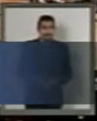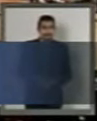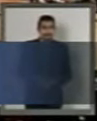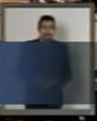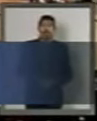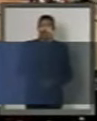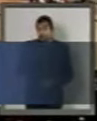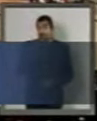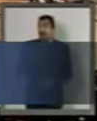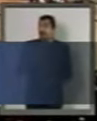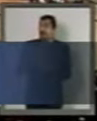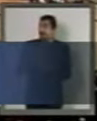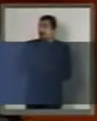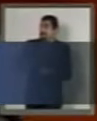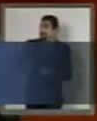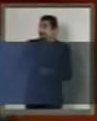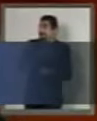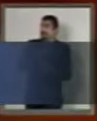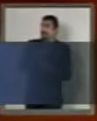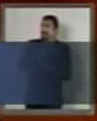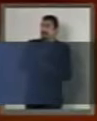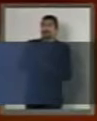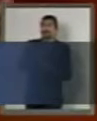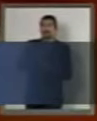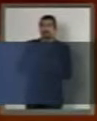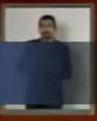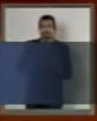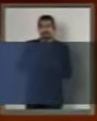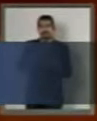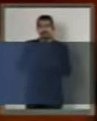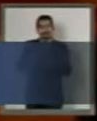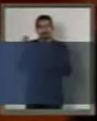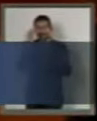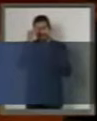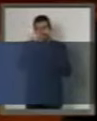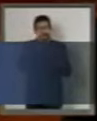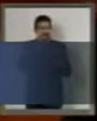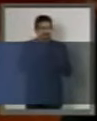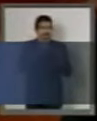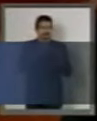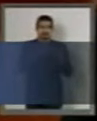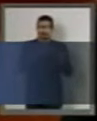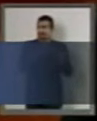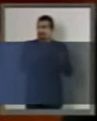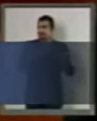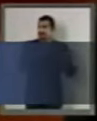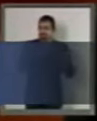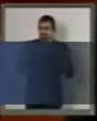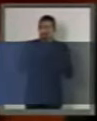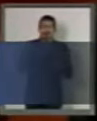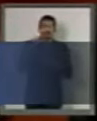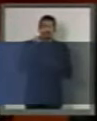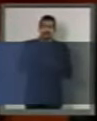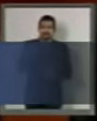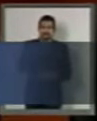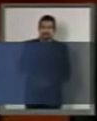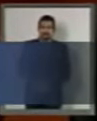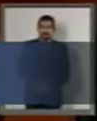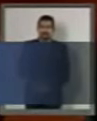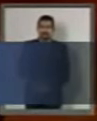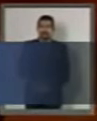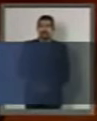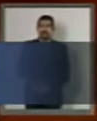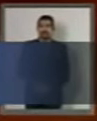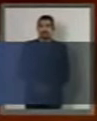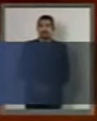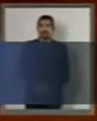de académicos, de representantes de universidades, de todo tipo de gente que pudiera calificar